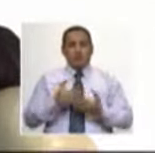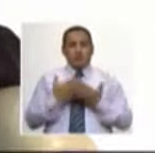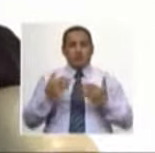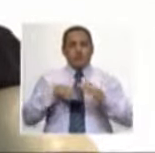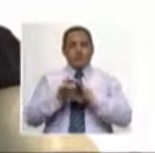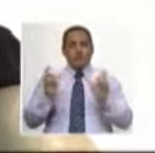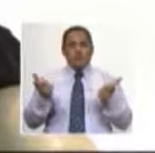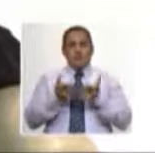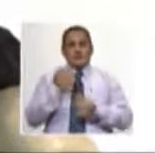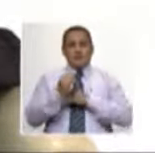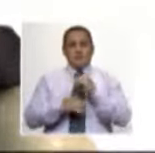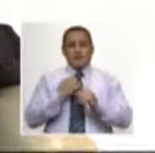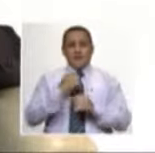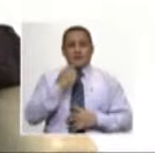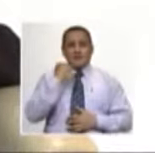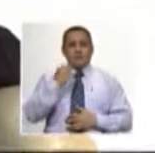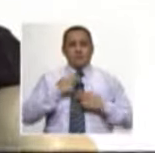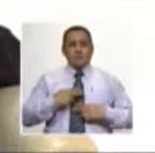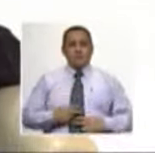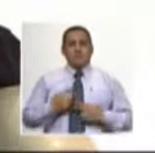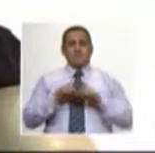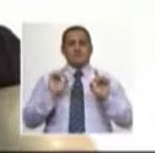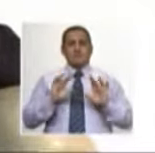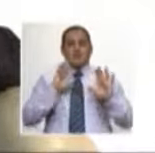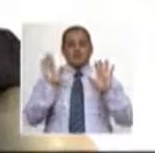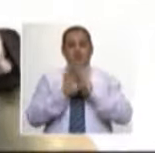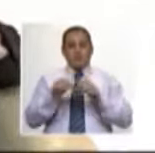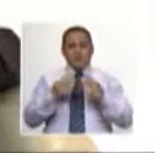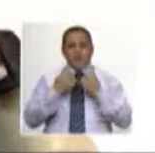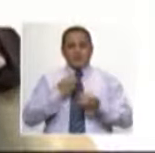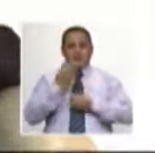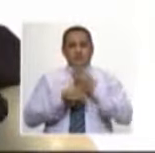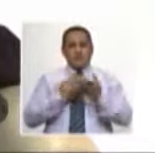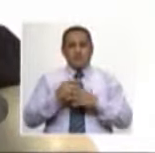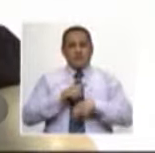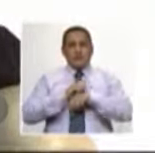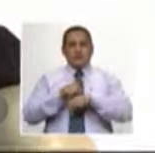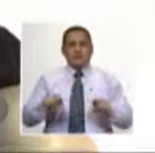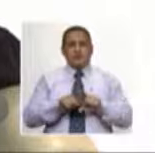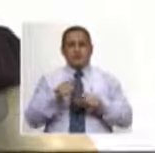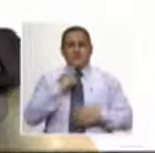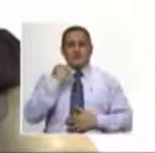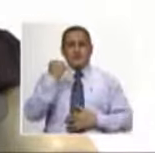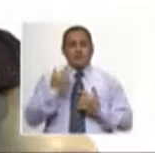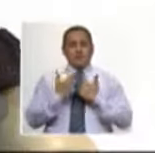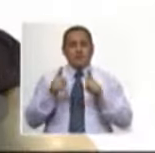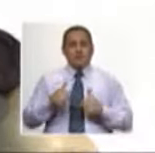Corte Interamericana de Derechos Humanos, ¿no? Salvo un caso donde se menciona muy rápidamente el derecho de libertad